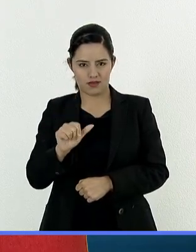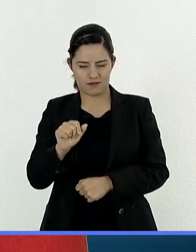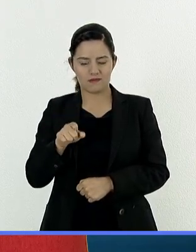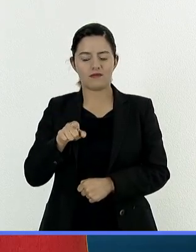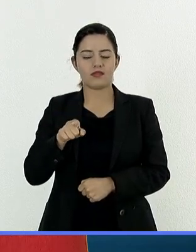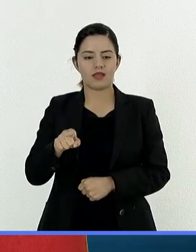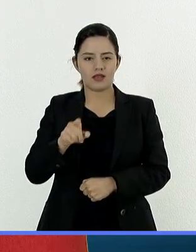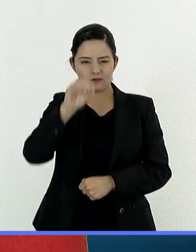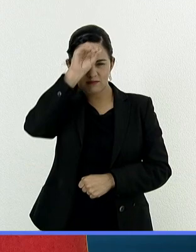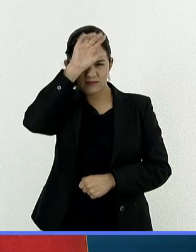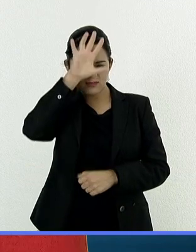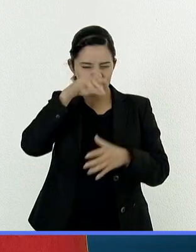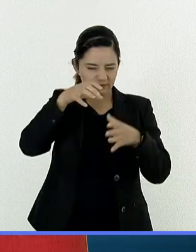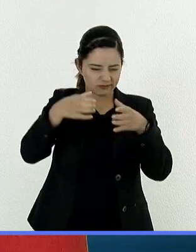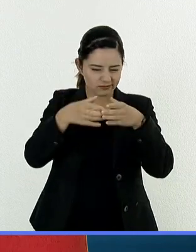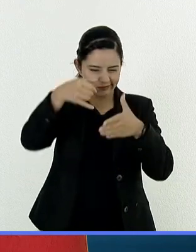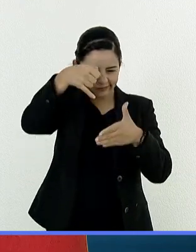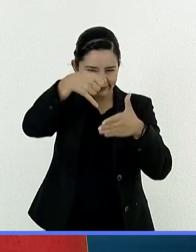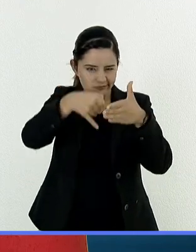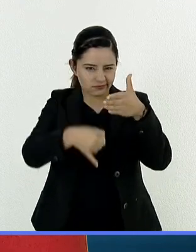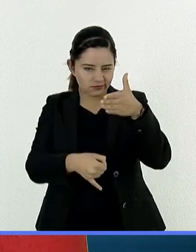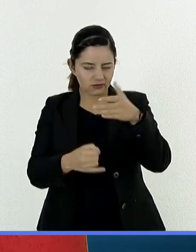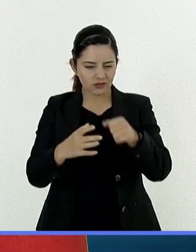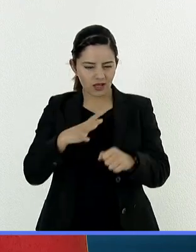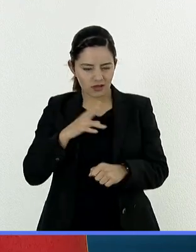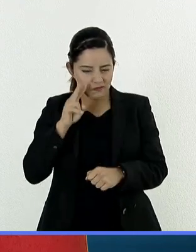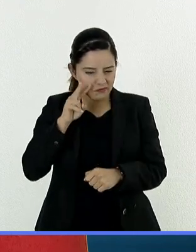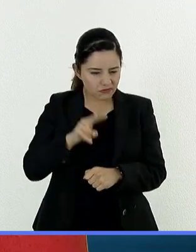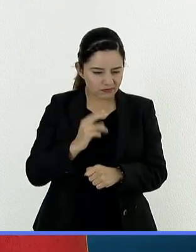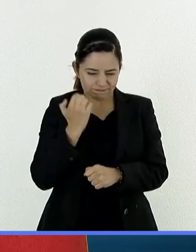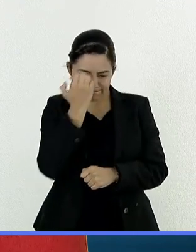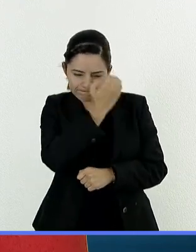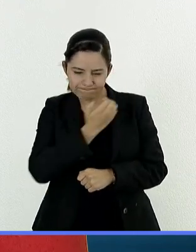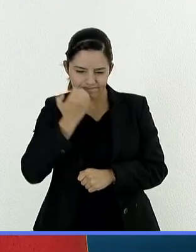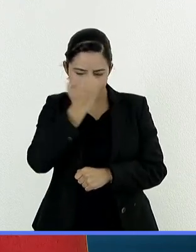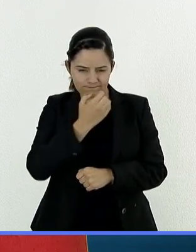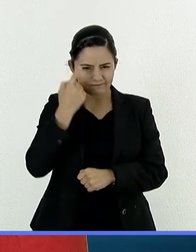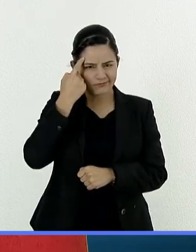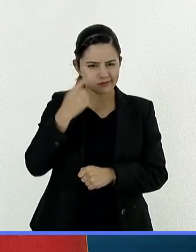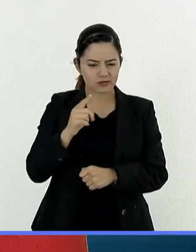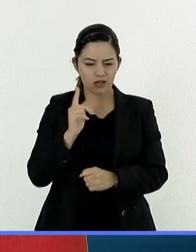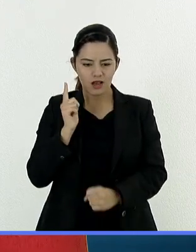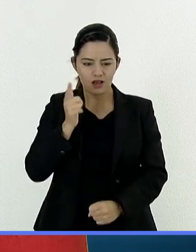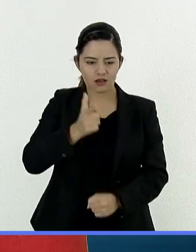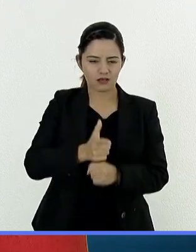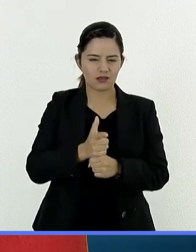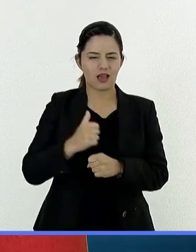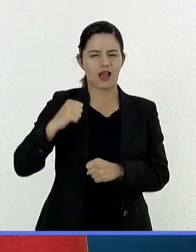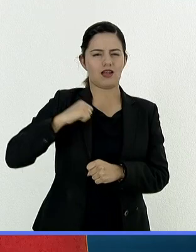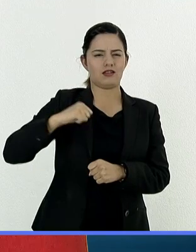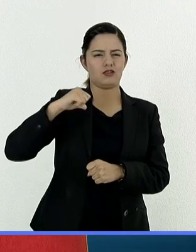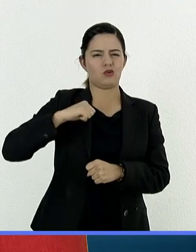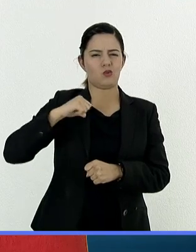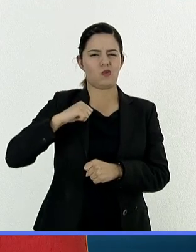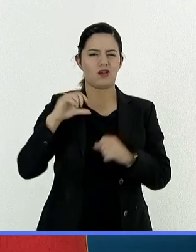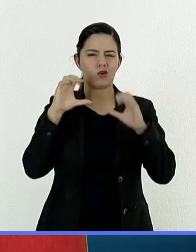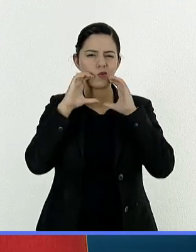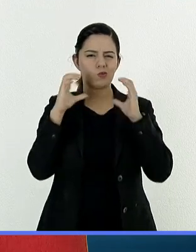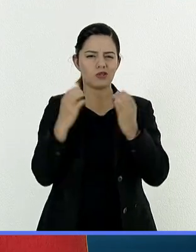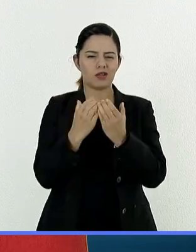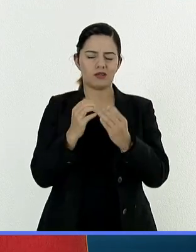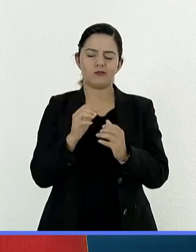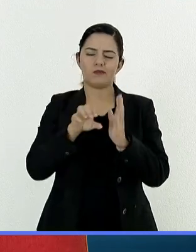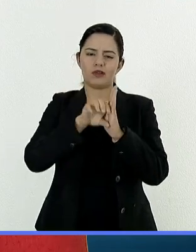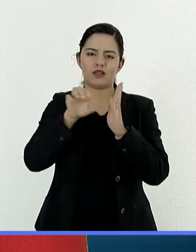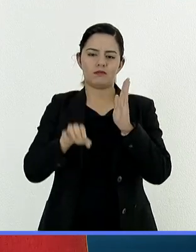en las Cuevas y los cenotes sagrados para descubrir los vestigios de culturas prehispánicas en particular de las mayas y bueno en particular